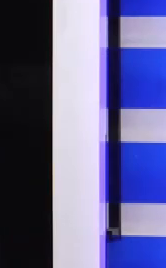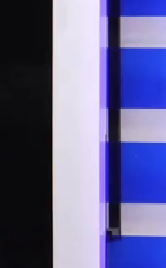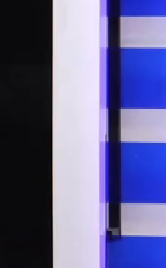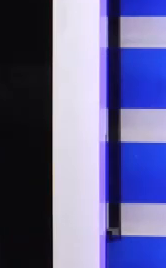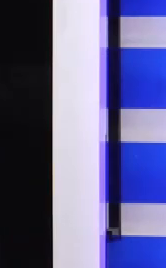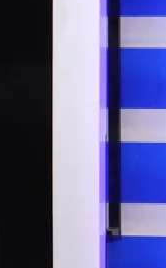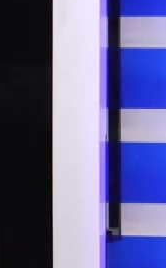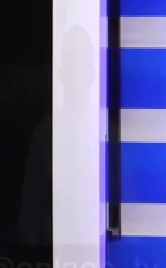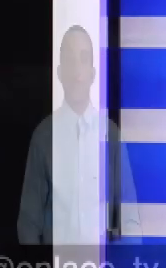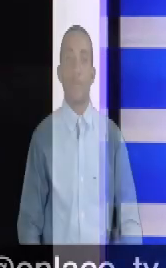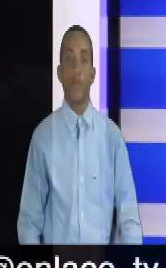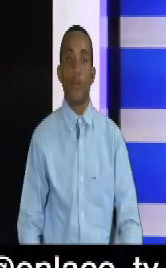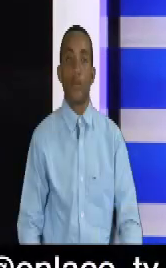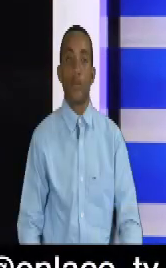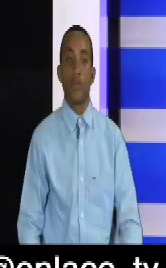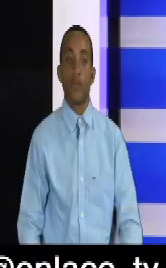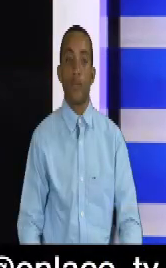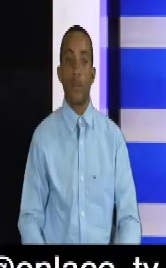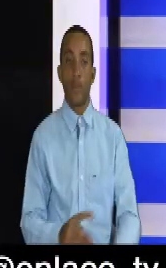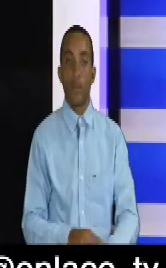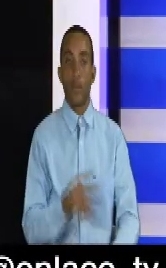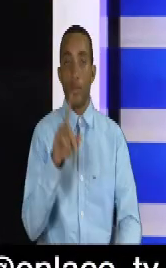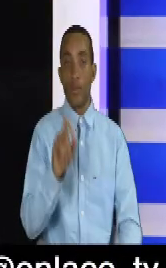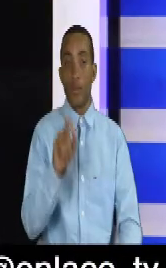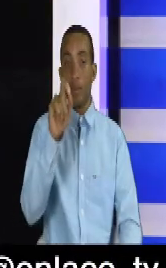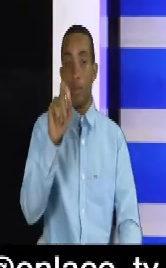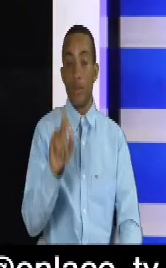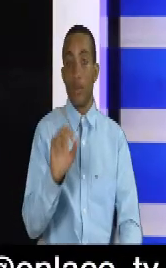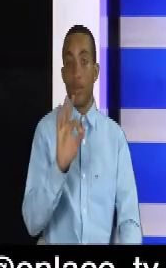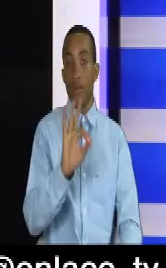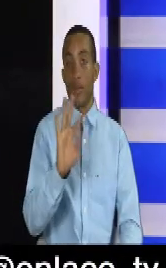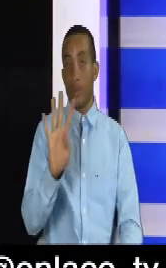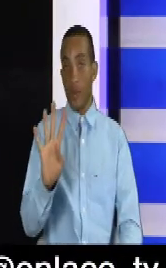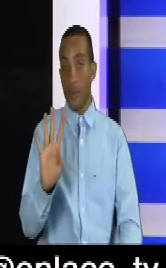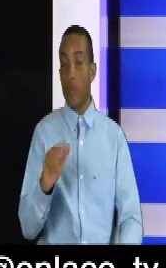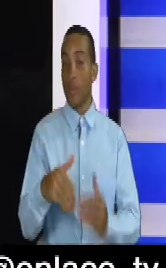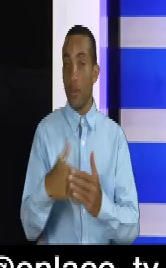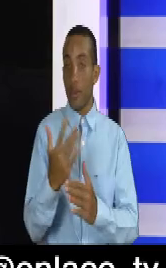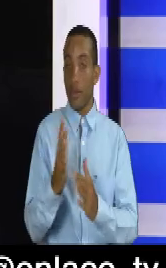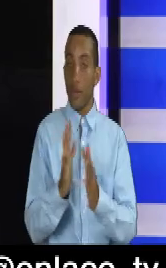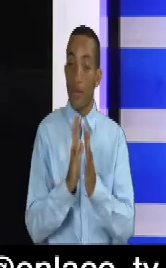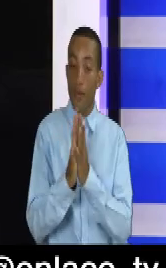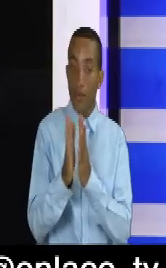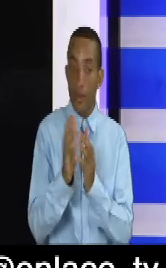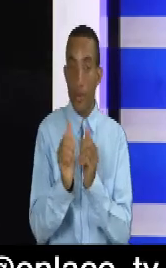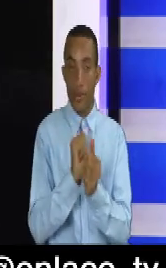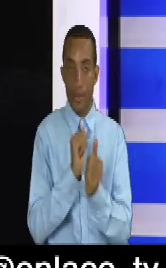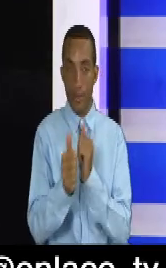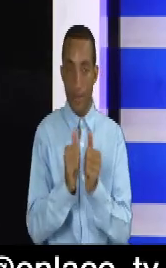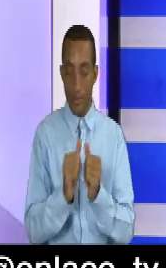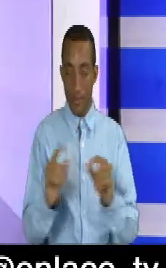De la tarde, 34 minutos, iniciamos con información deportiva. El torneo de softball que se